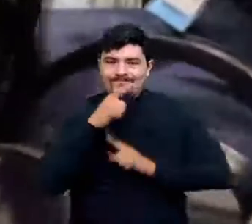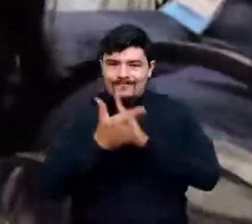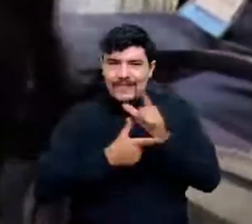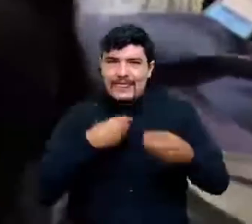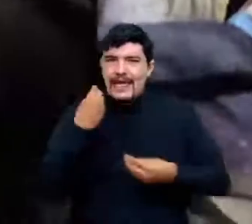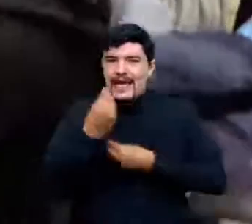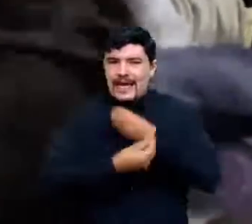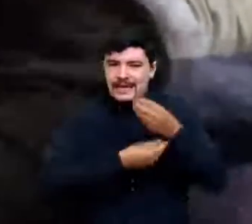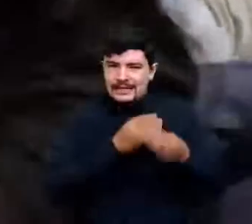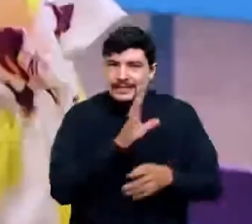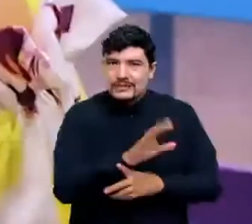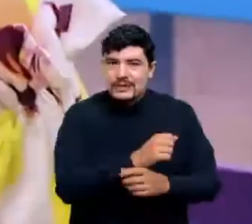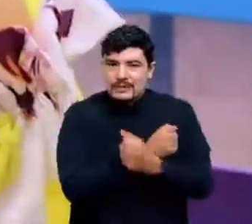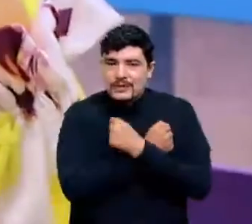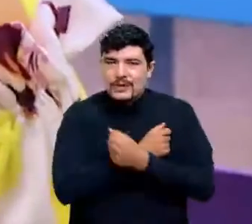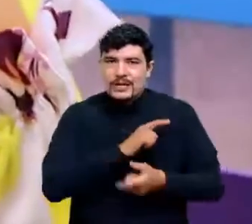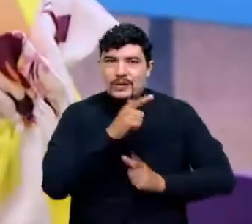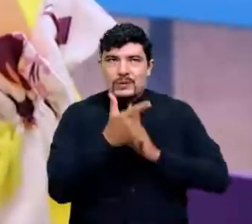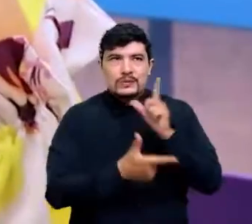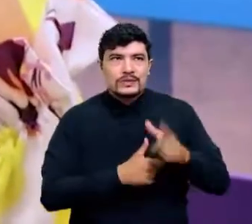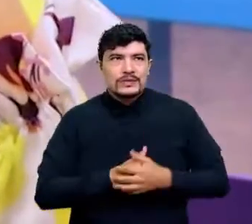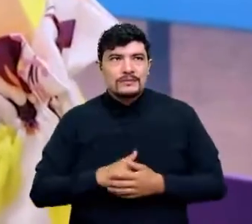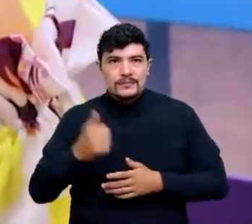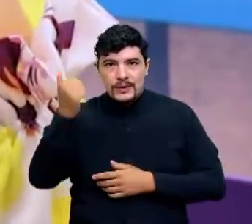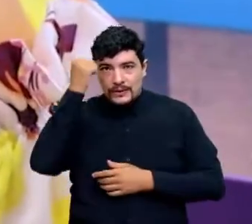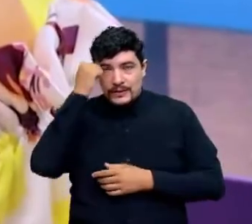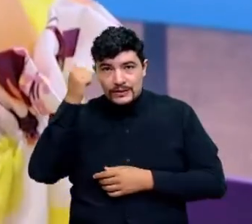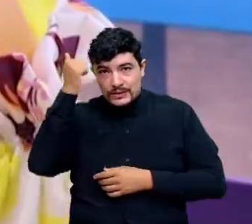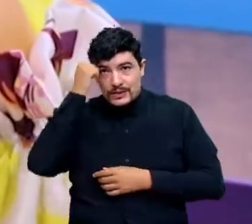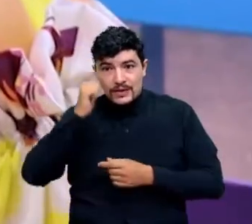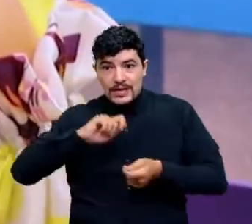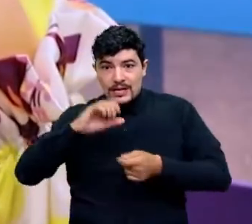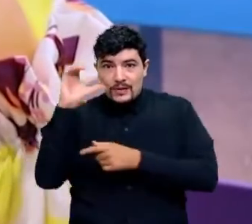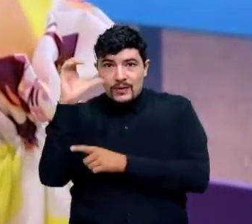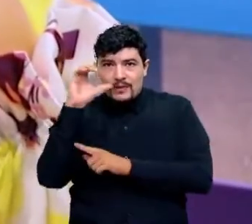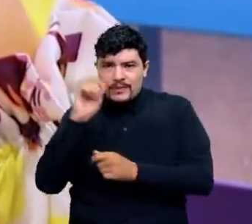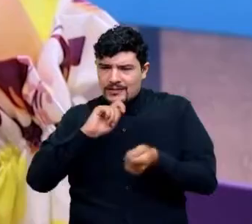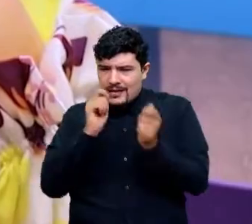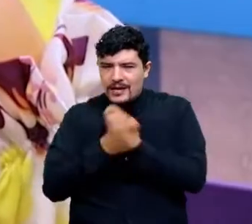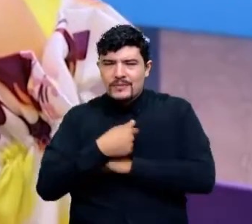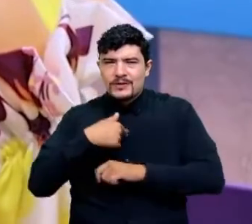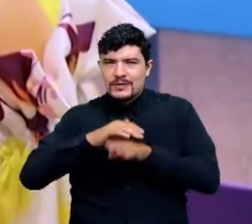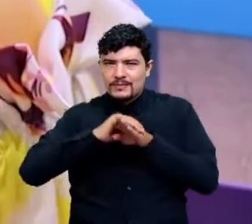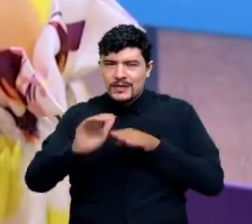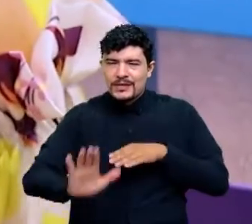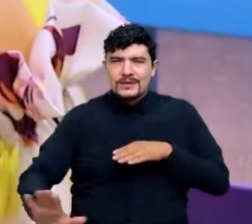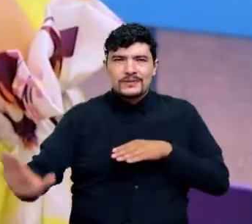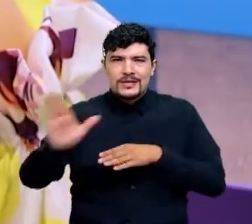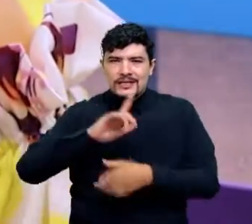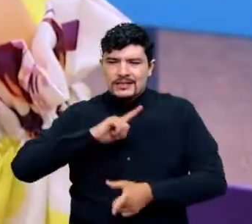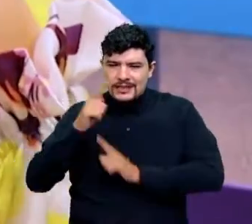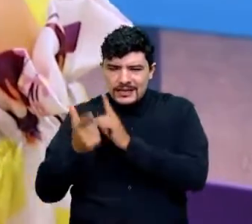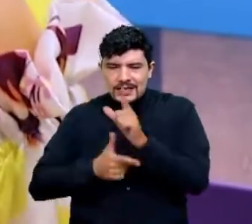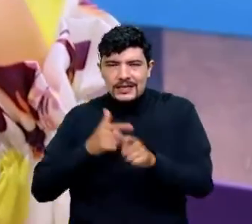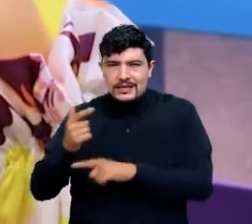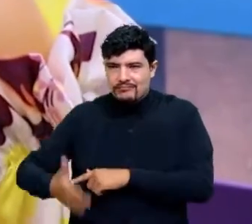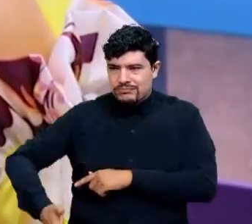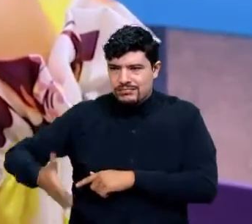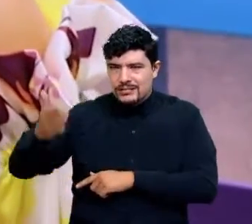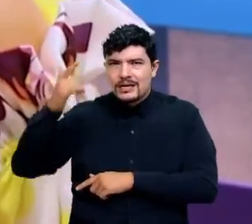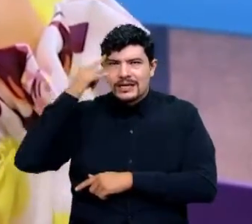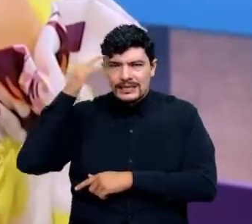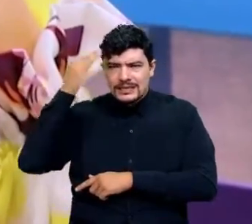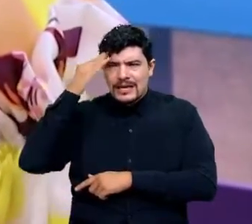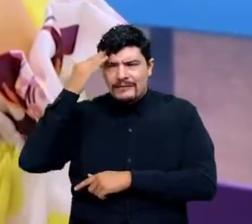pasión y constancia que a todos los maestros de colombia en el día del maestro los invito a seguir creciendo creyendo sé que no es fácil